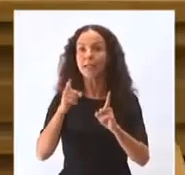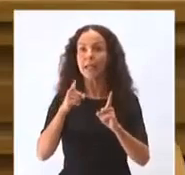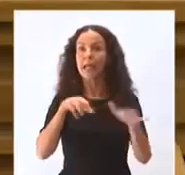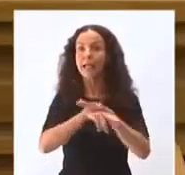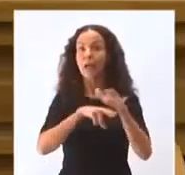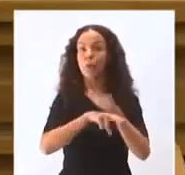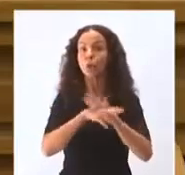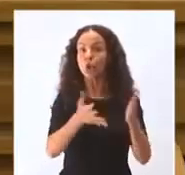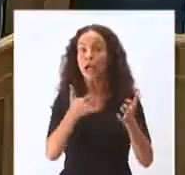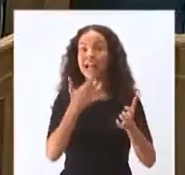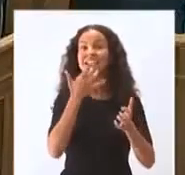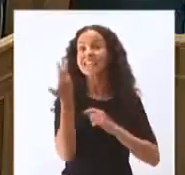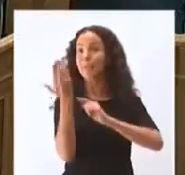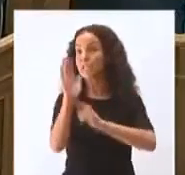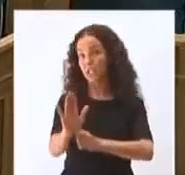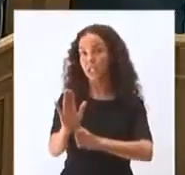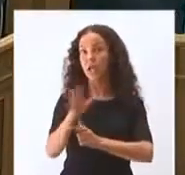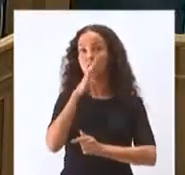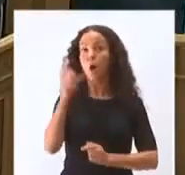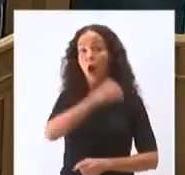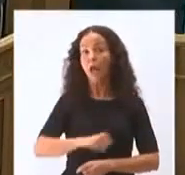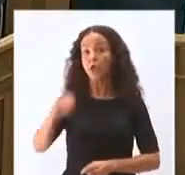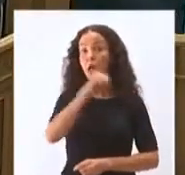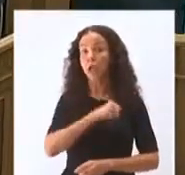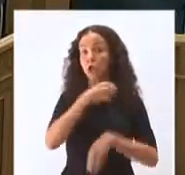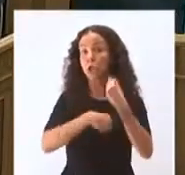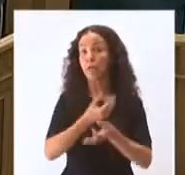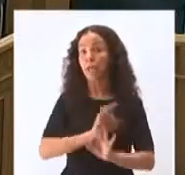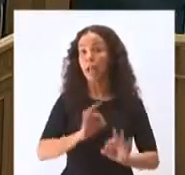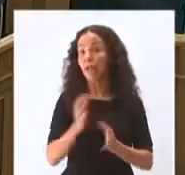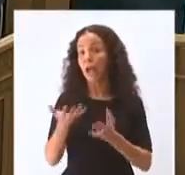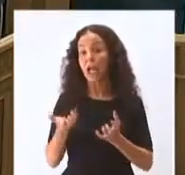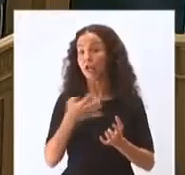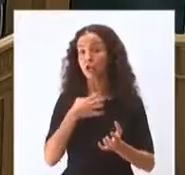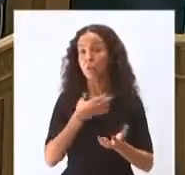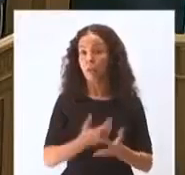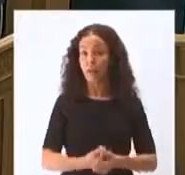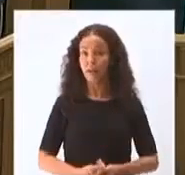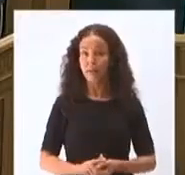presentan por qué los años que no se presentan no se fue ganando